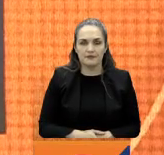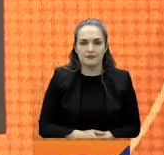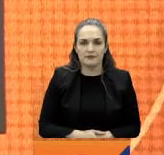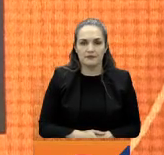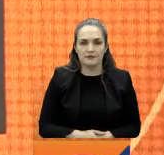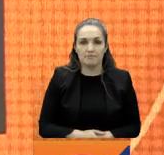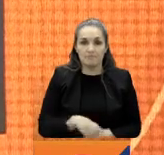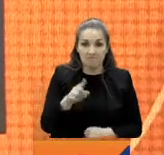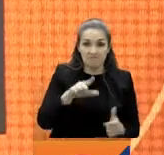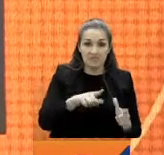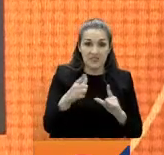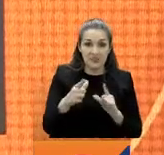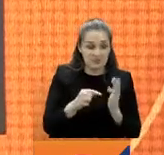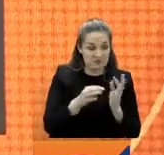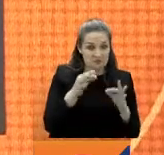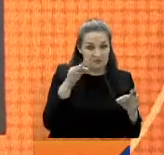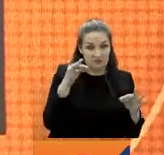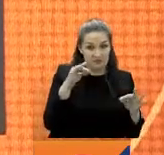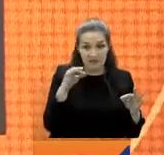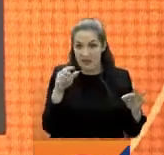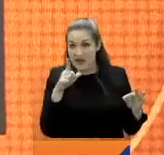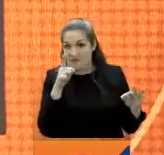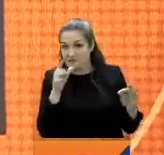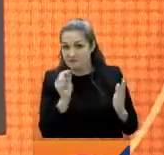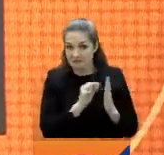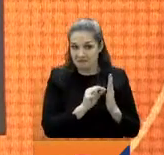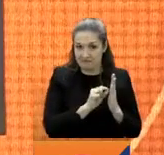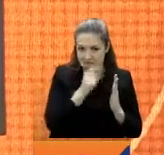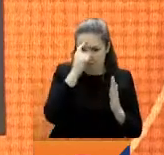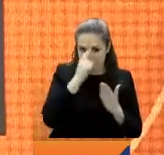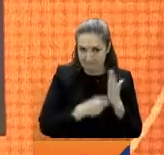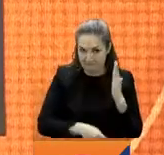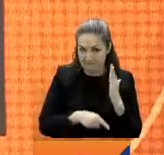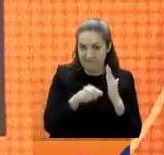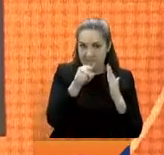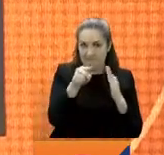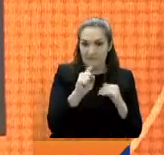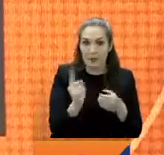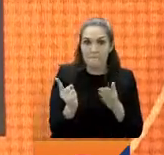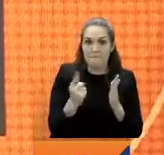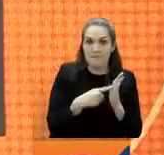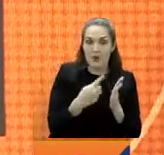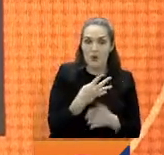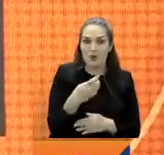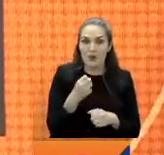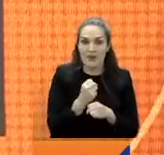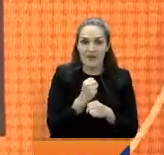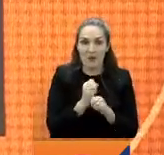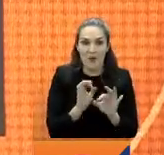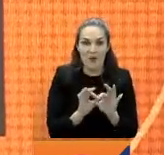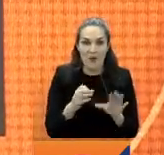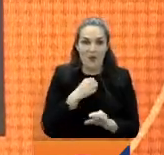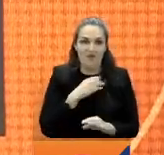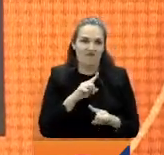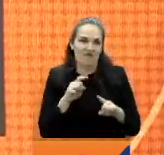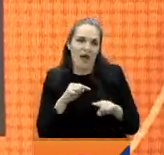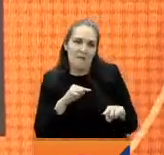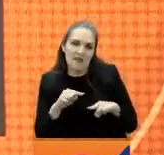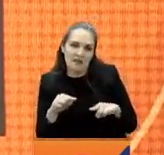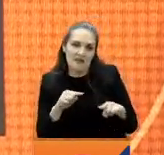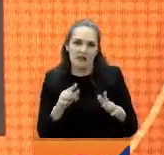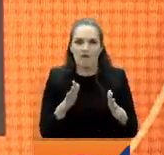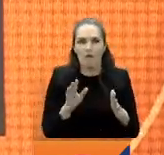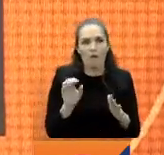Alista el lápiz y papel porque en oportunidades hay más de 1.400 vacantes de empleo en el sector privado, en áreas administrativas, soporte